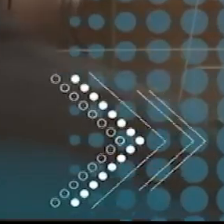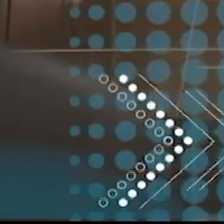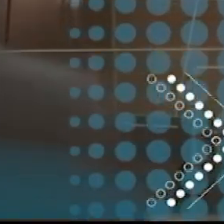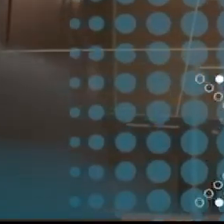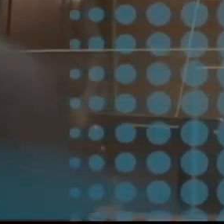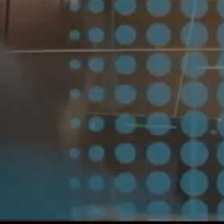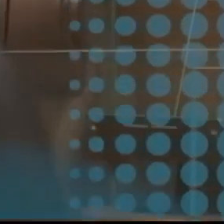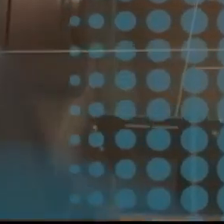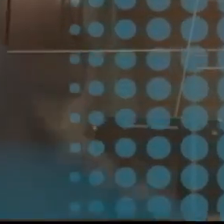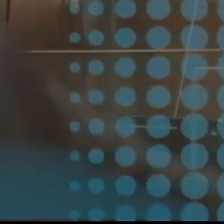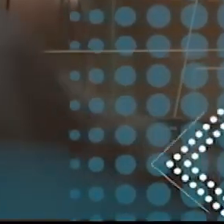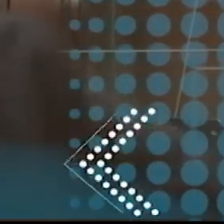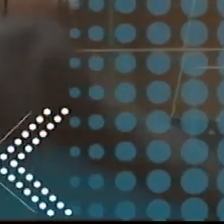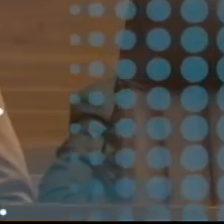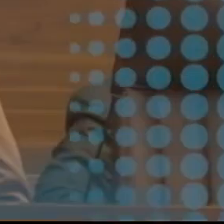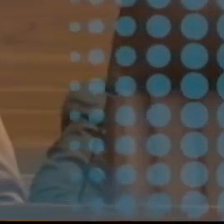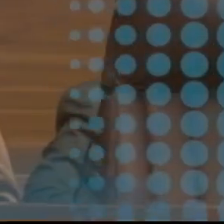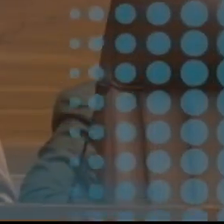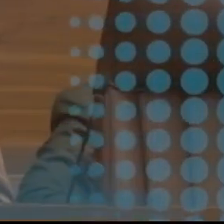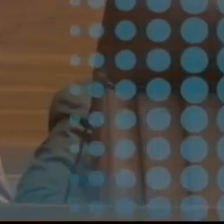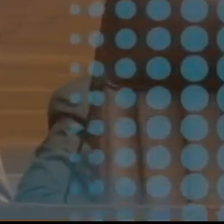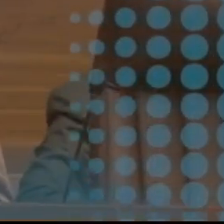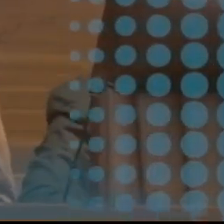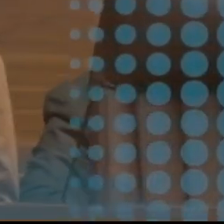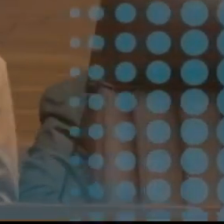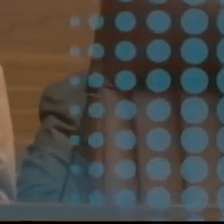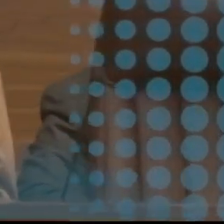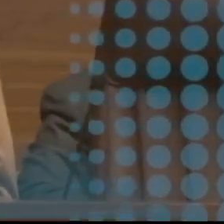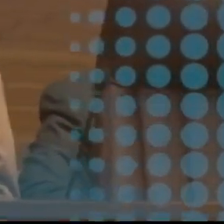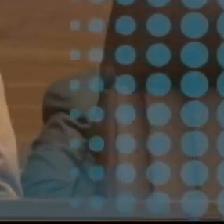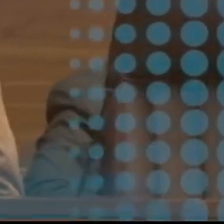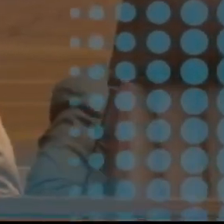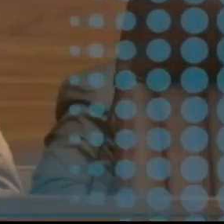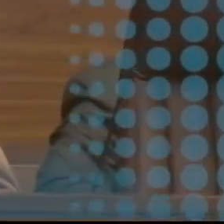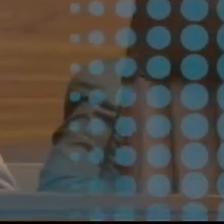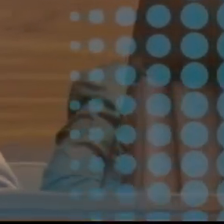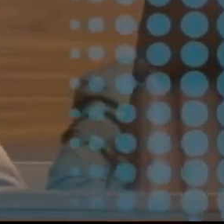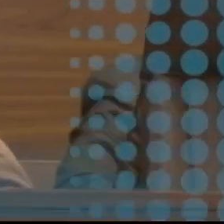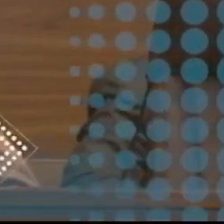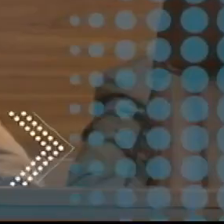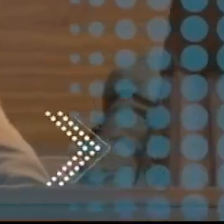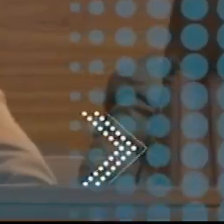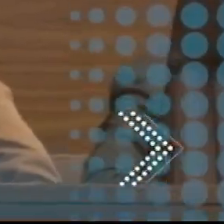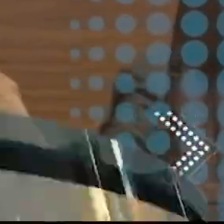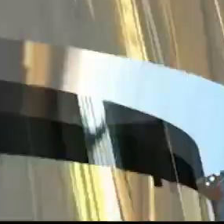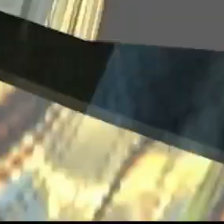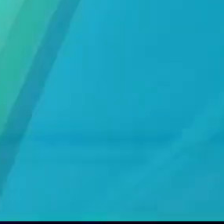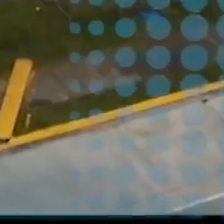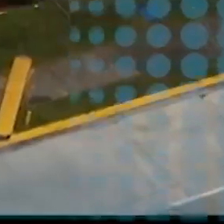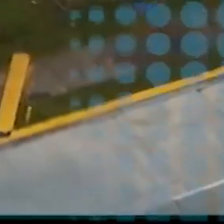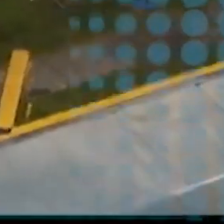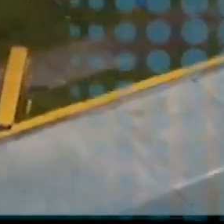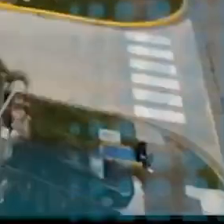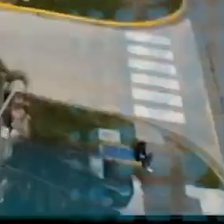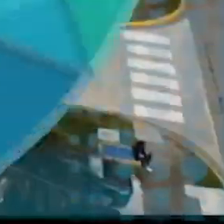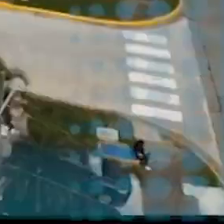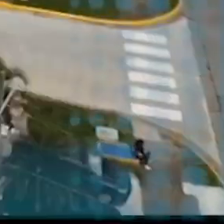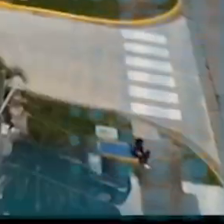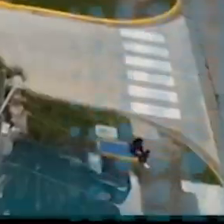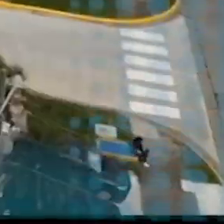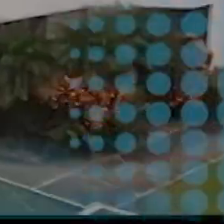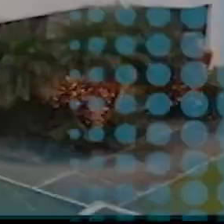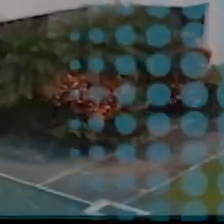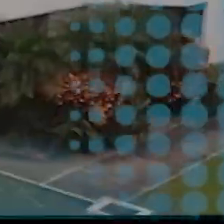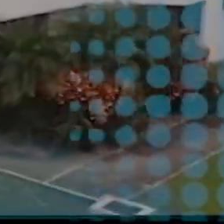últimas consecuencias para evitar que los diputados cometan el error de incluirlos en la Ley de Empleo Público. Bayan, compañía